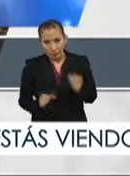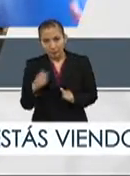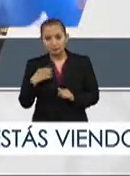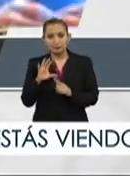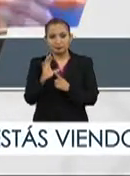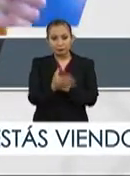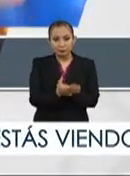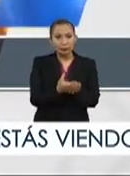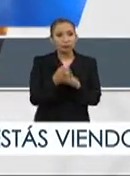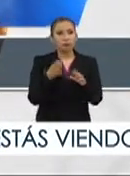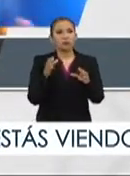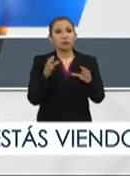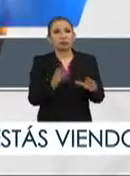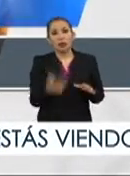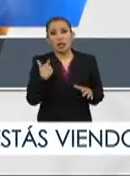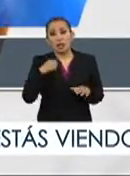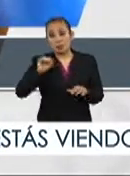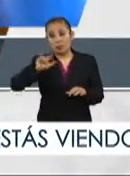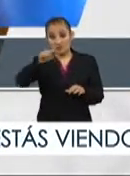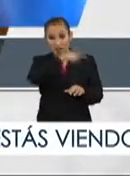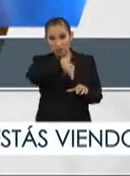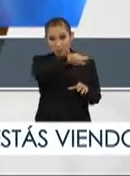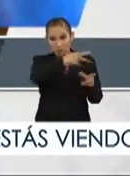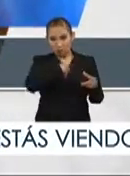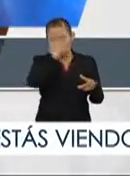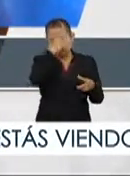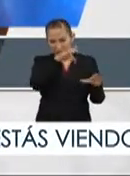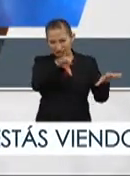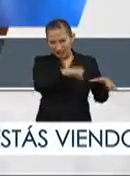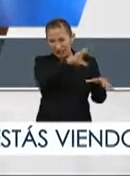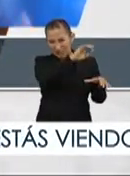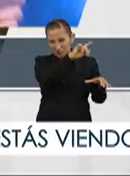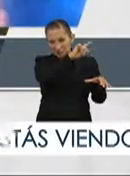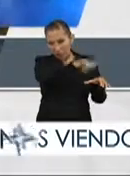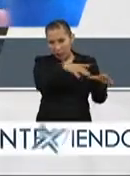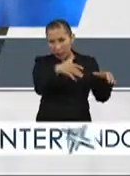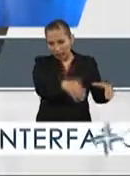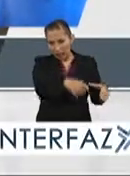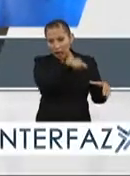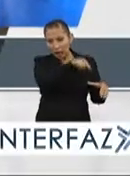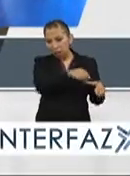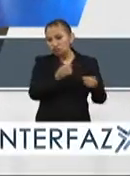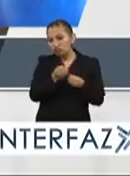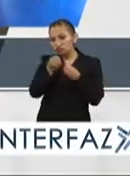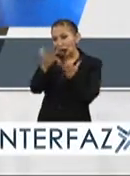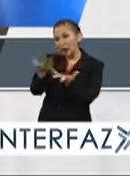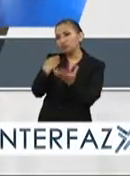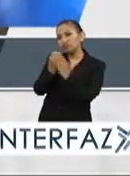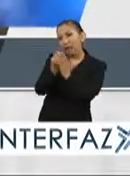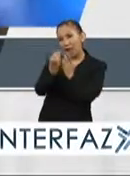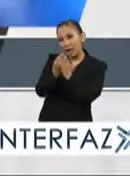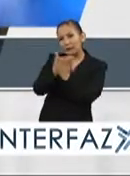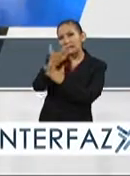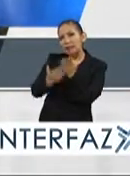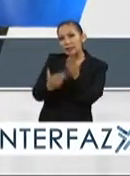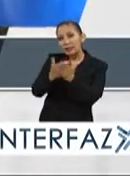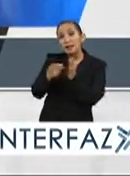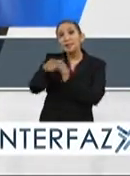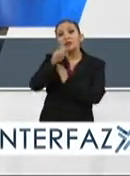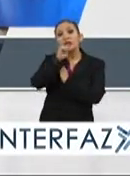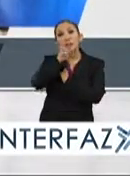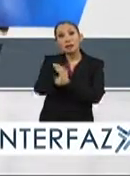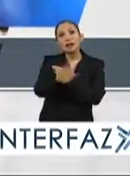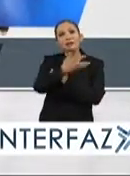comisión, y los profesionales de nuestro staff ofrecen sus clases allí, pero